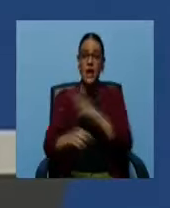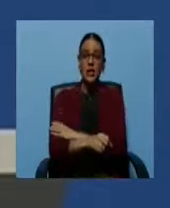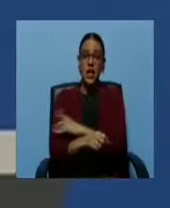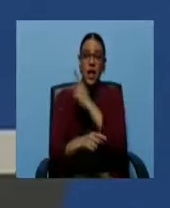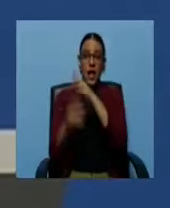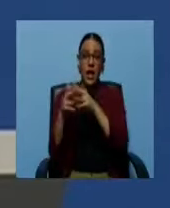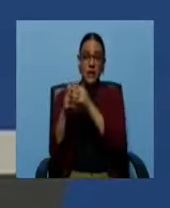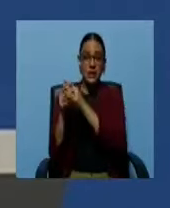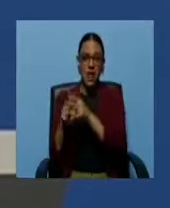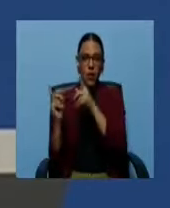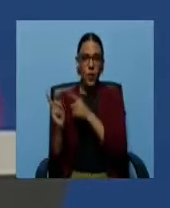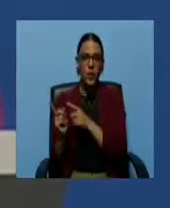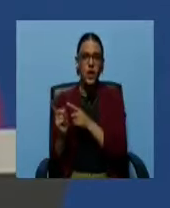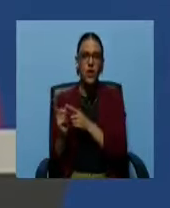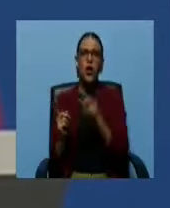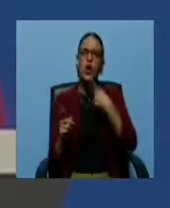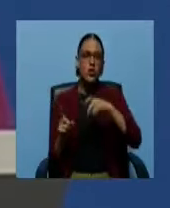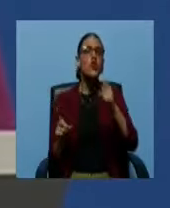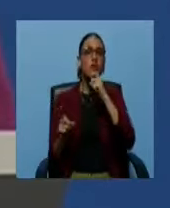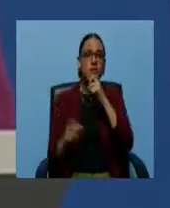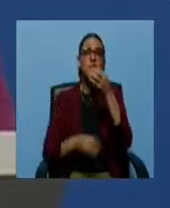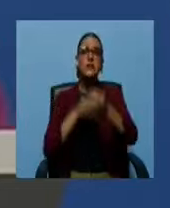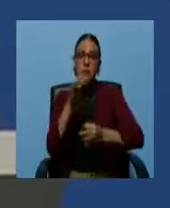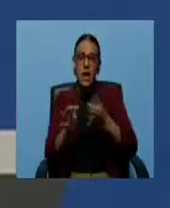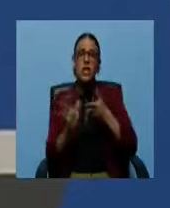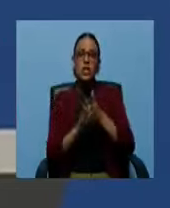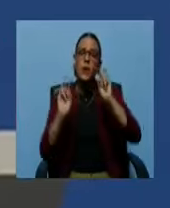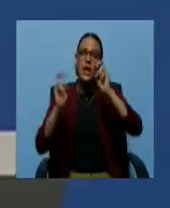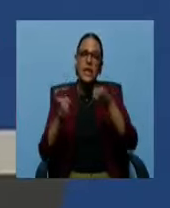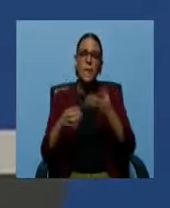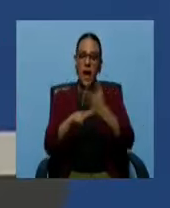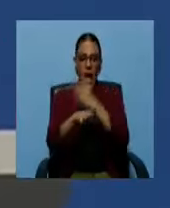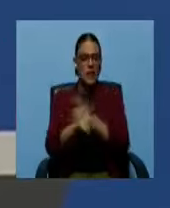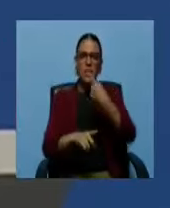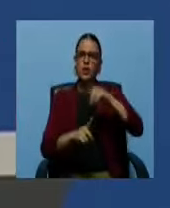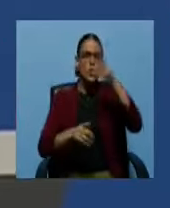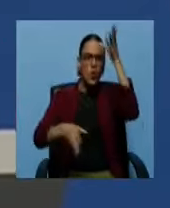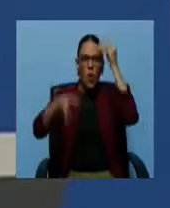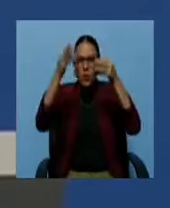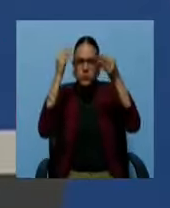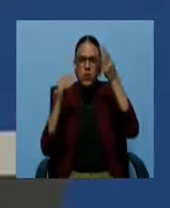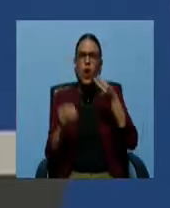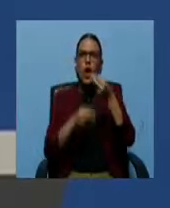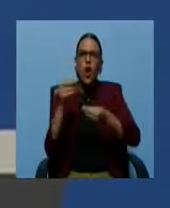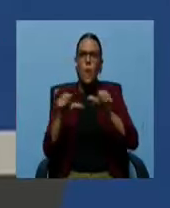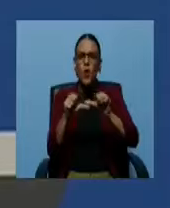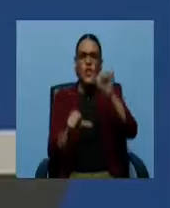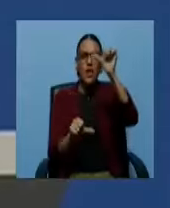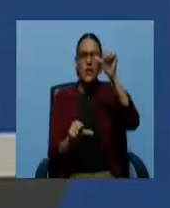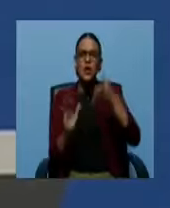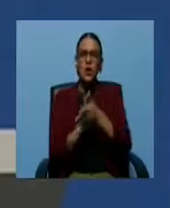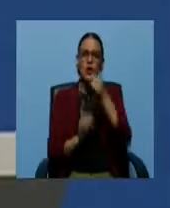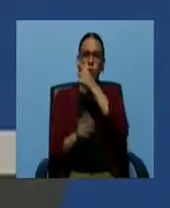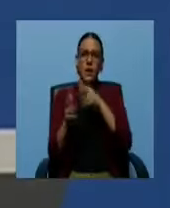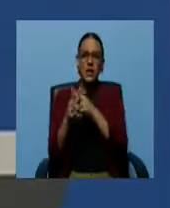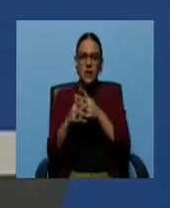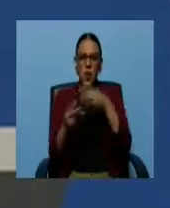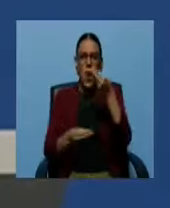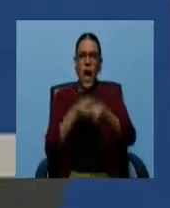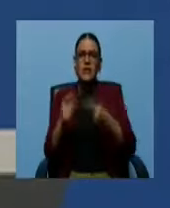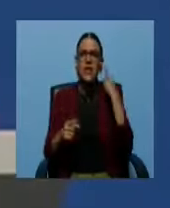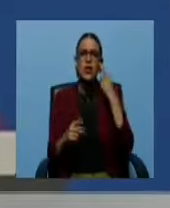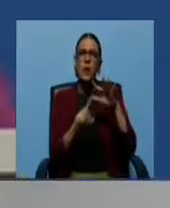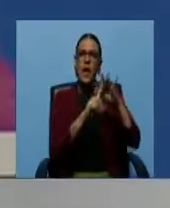muy difícil abordar este tema sin entender el desarrollo del capitalismo, las crisis del